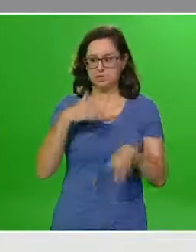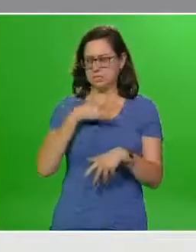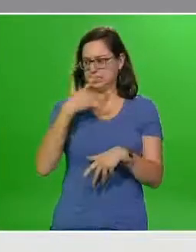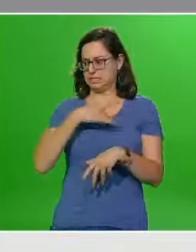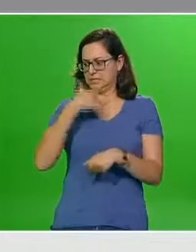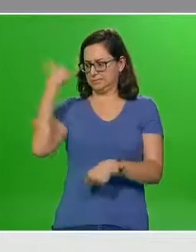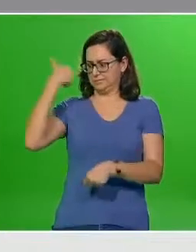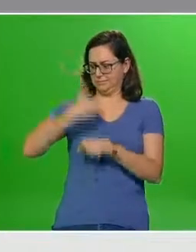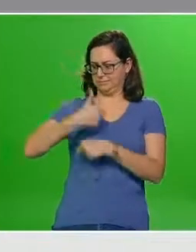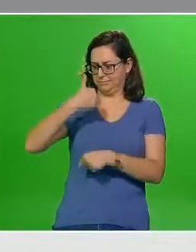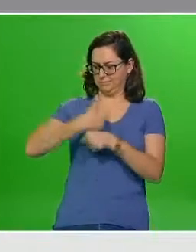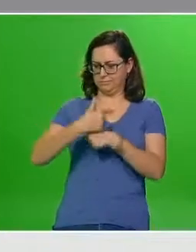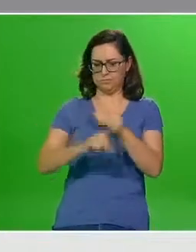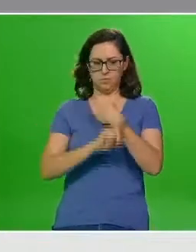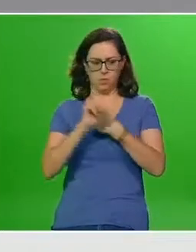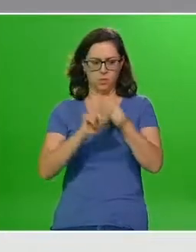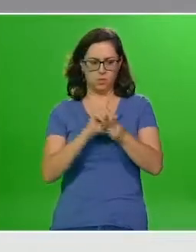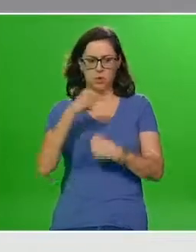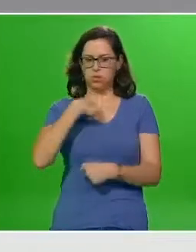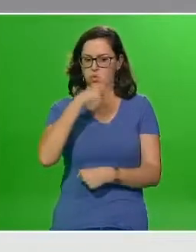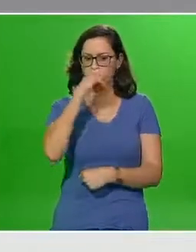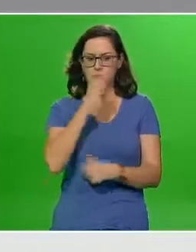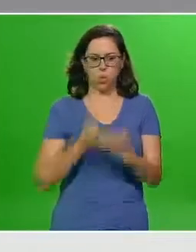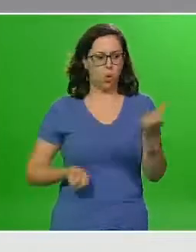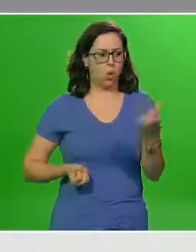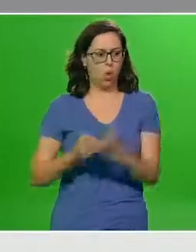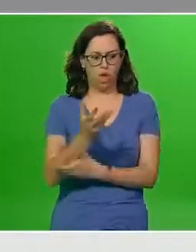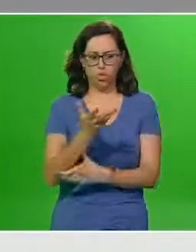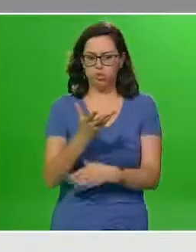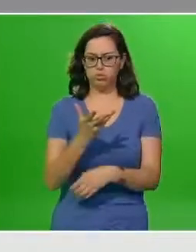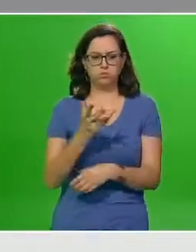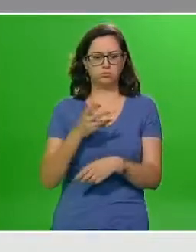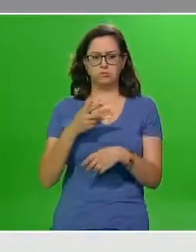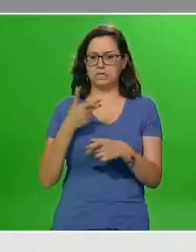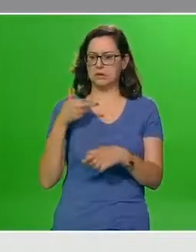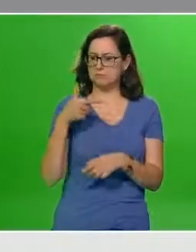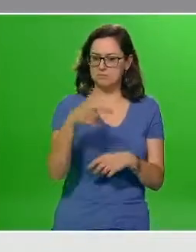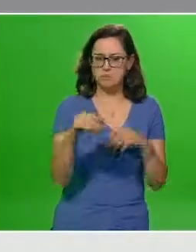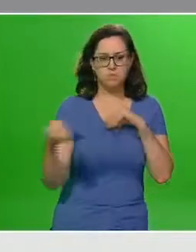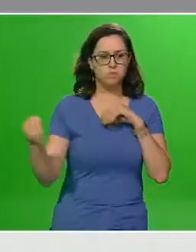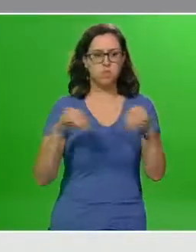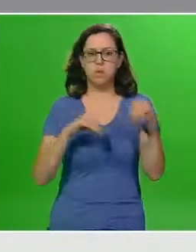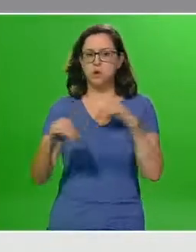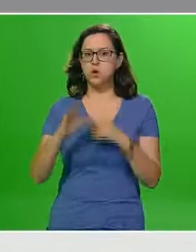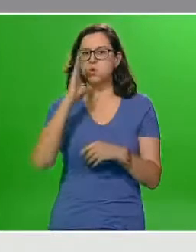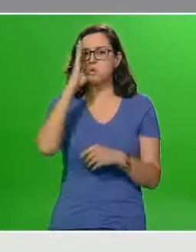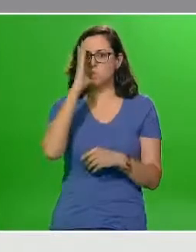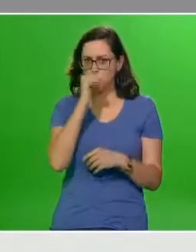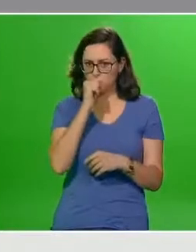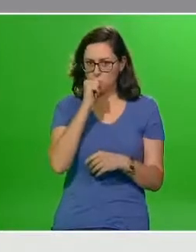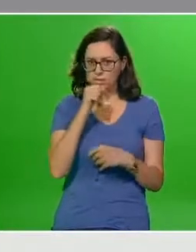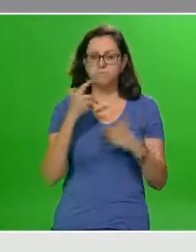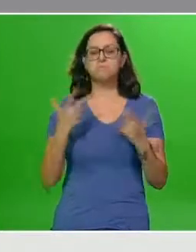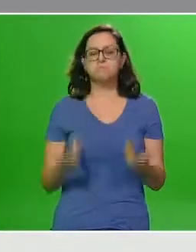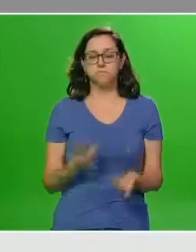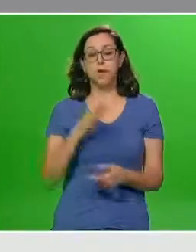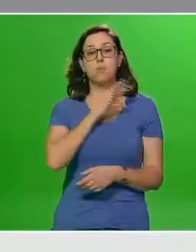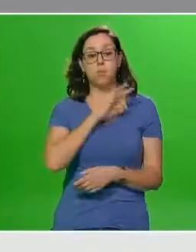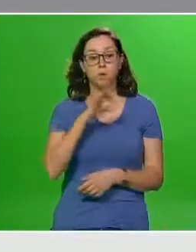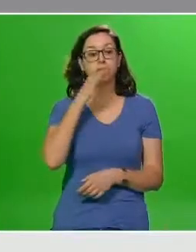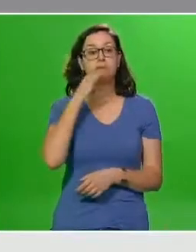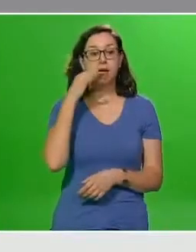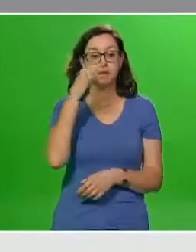autodefinen o que tienen problemas de movilidad y que no pueden acudir a los puestos de vacunación, para que no lo reporten.